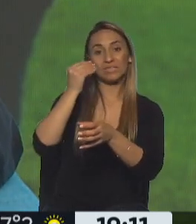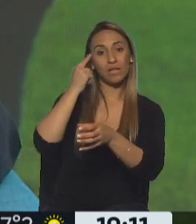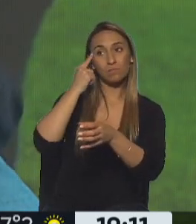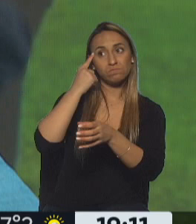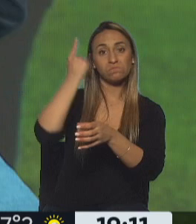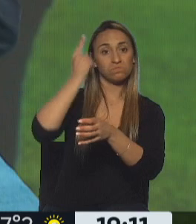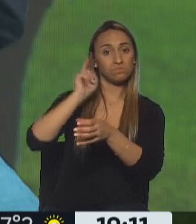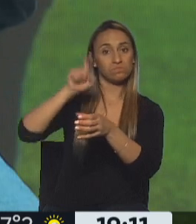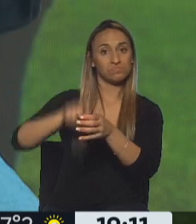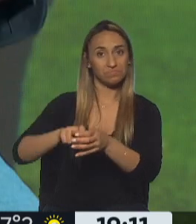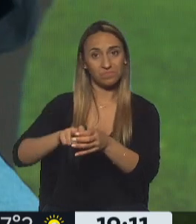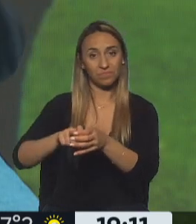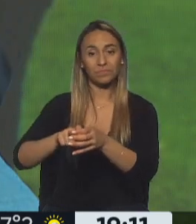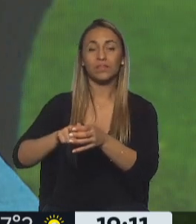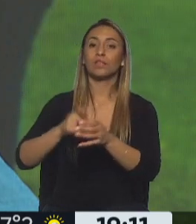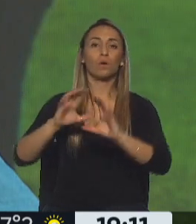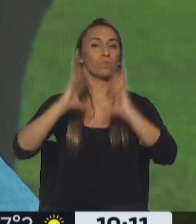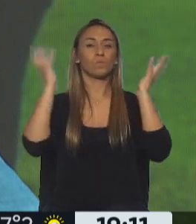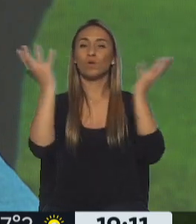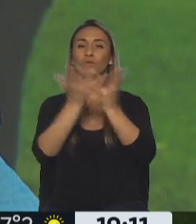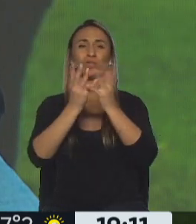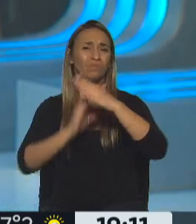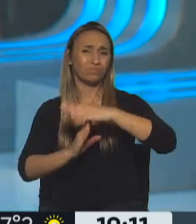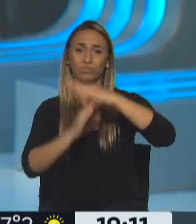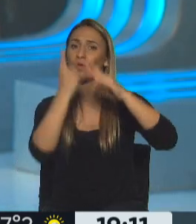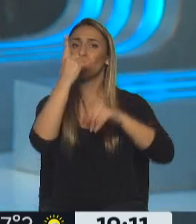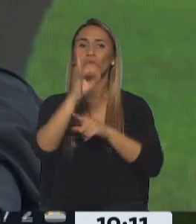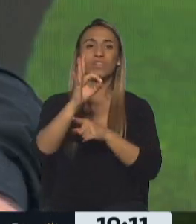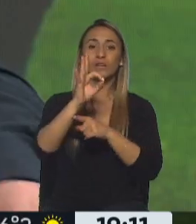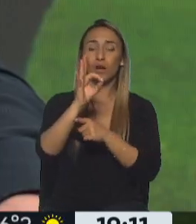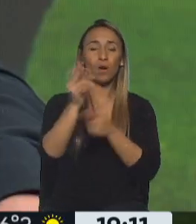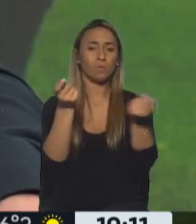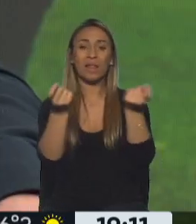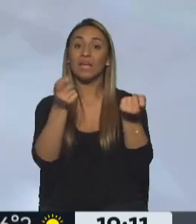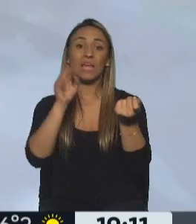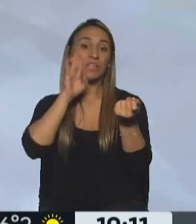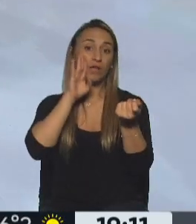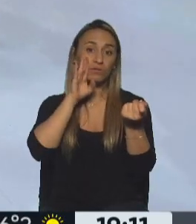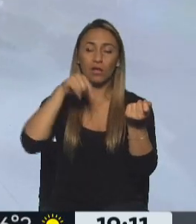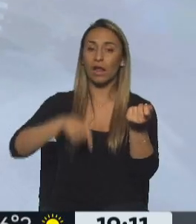interesante para pasar de un mundo unipolar dirigido por Estados Unidos que abrió el juego a un mundo que abre el juego. Jair, gracias por estar aquí. Gracias.